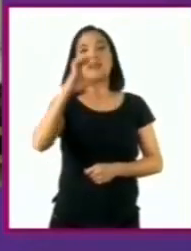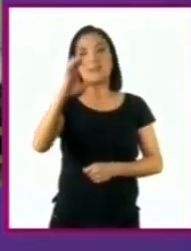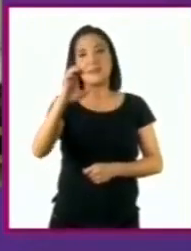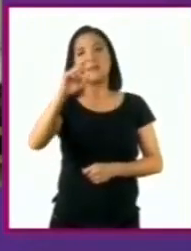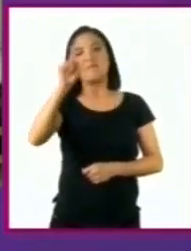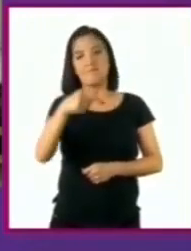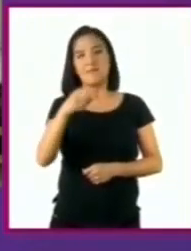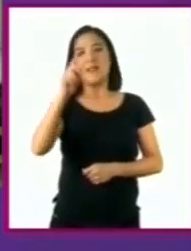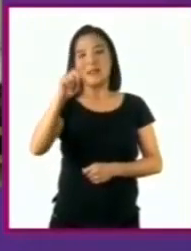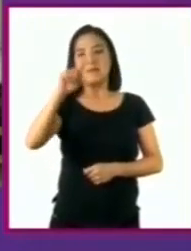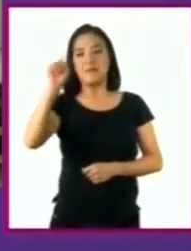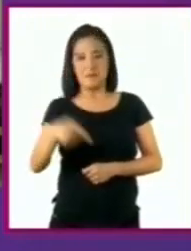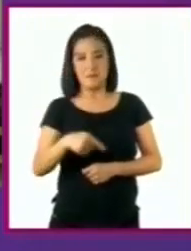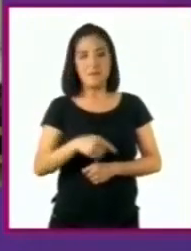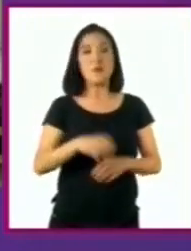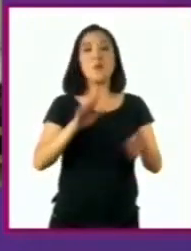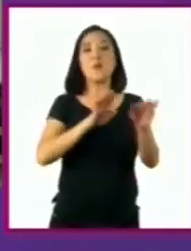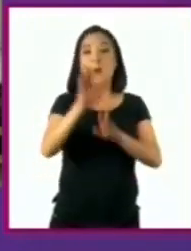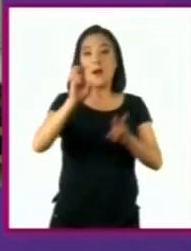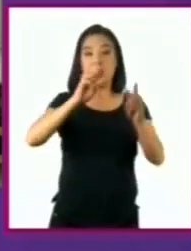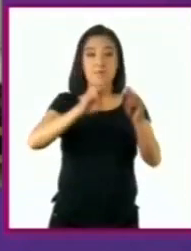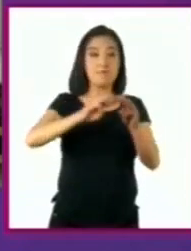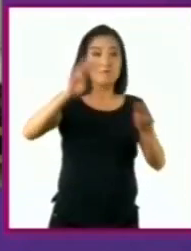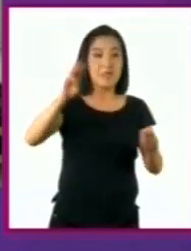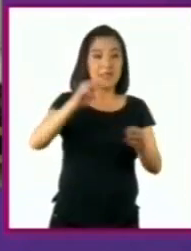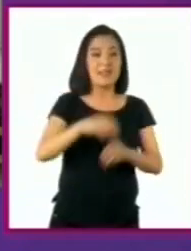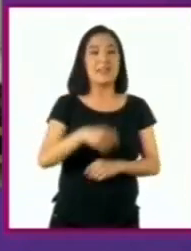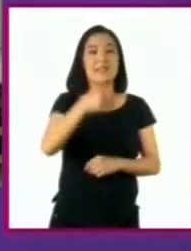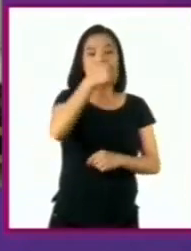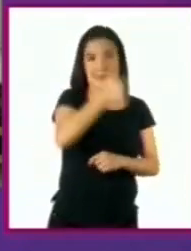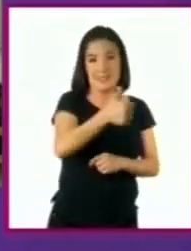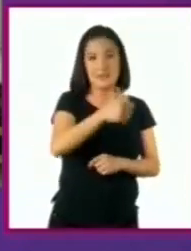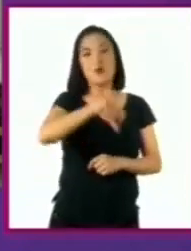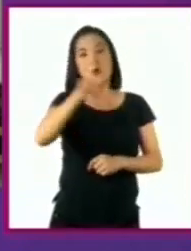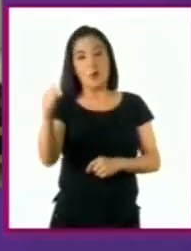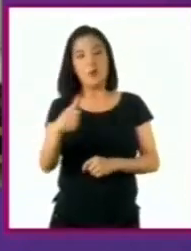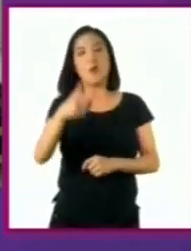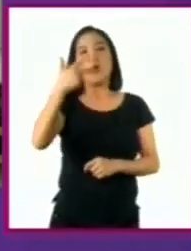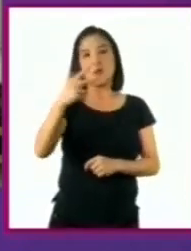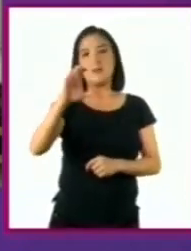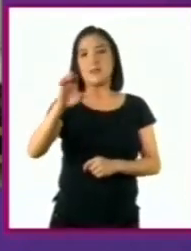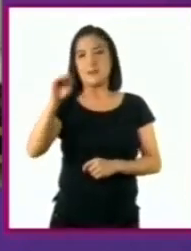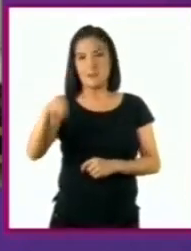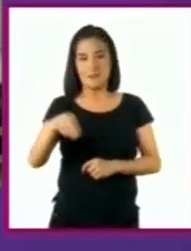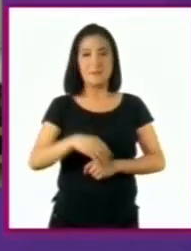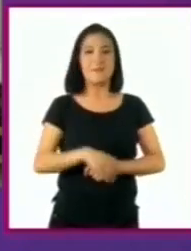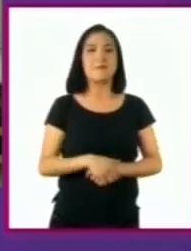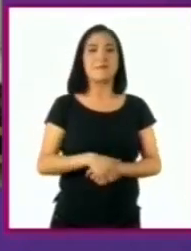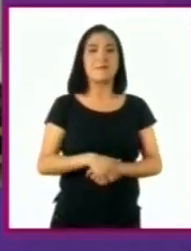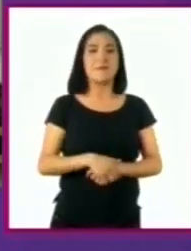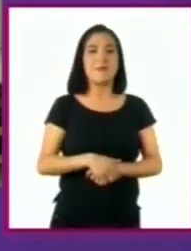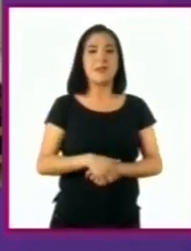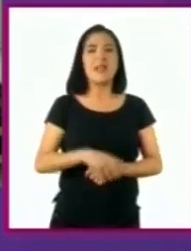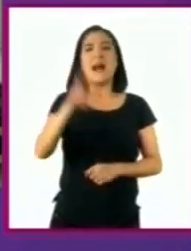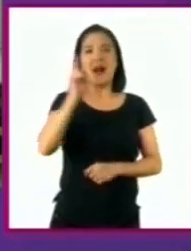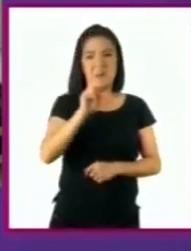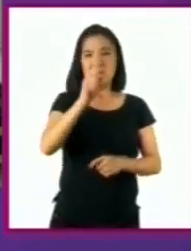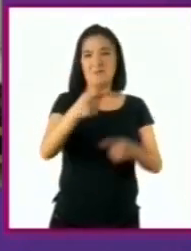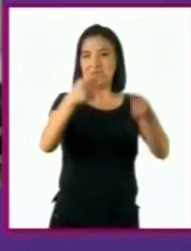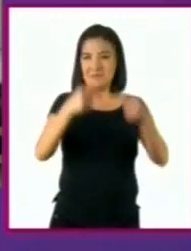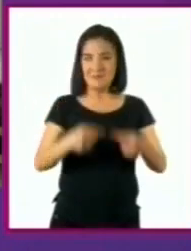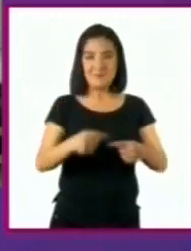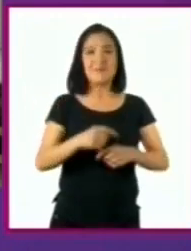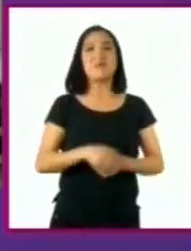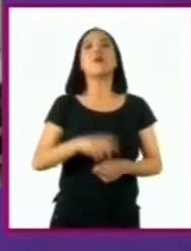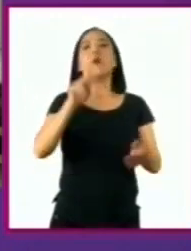C'D', con longitudes de 6 y 8 centímetros respectivamente. Hagamos su cociente y